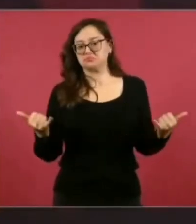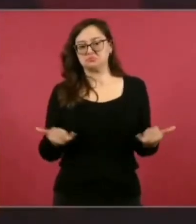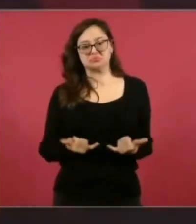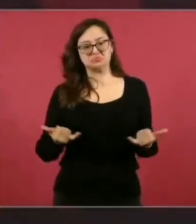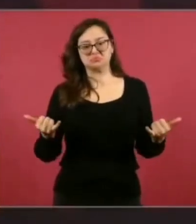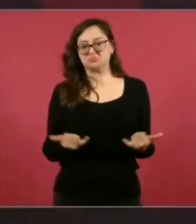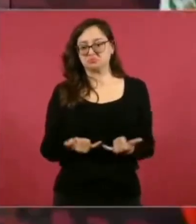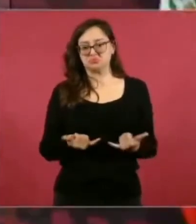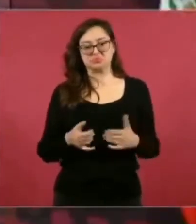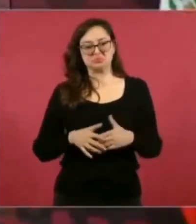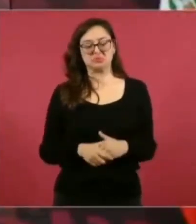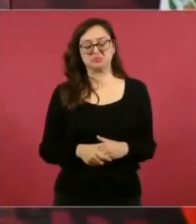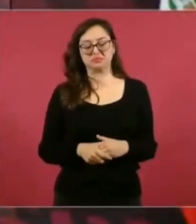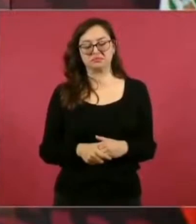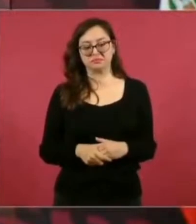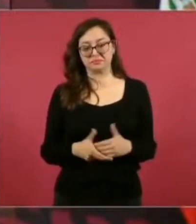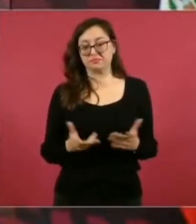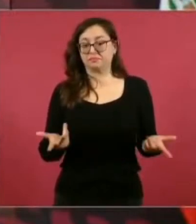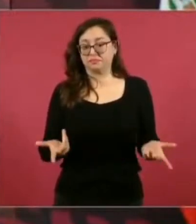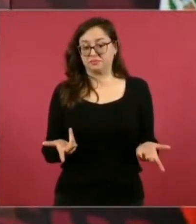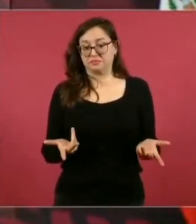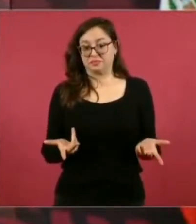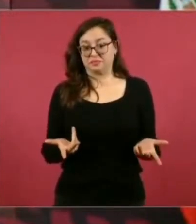regresando, cerrando el país.